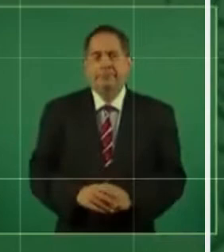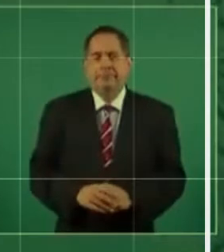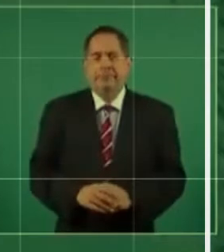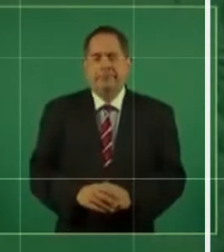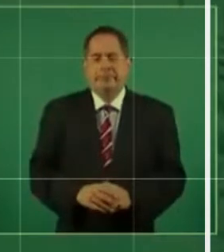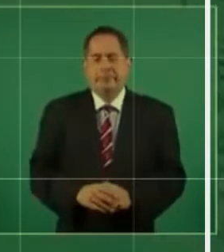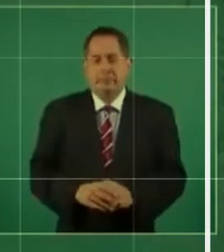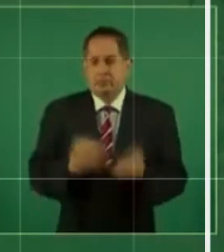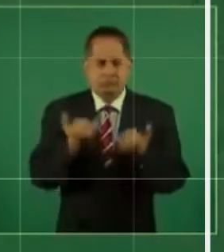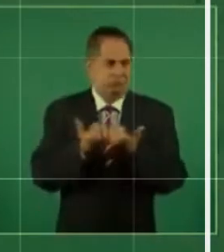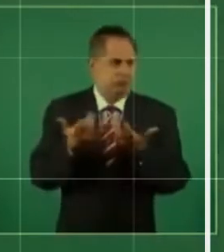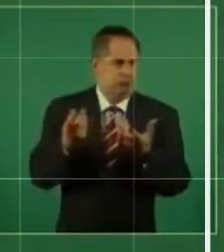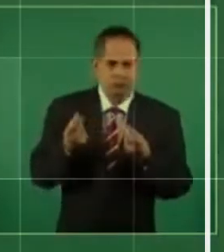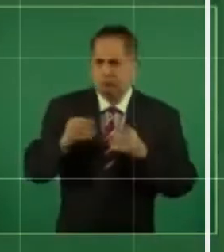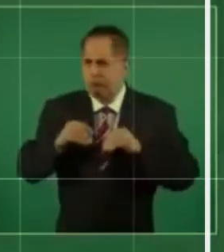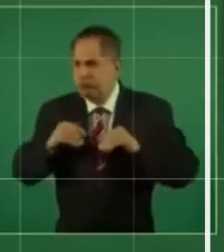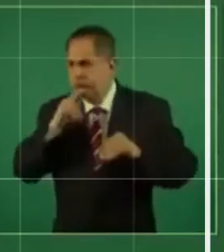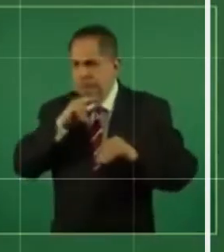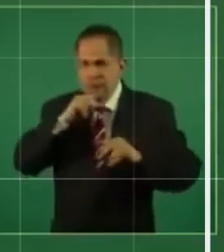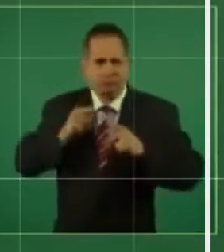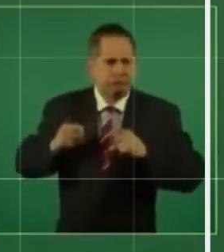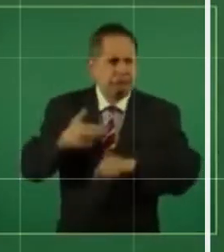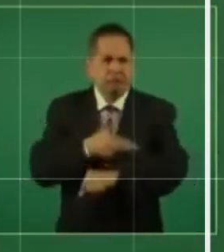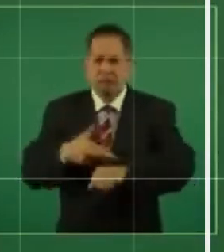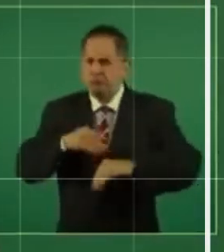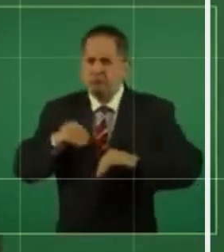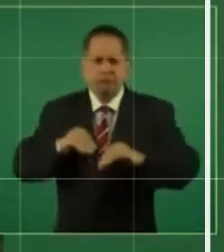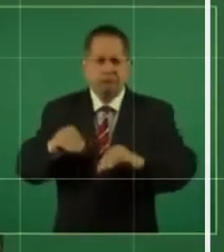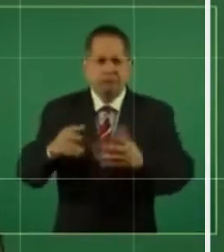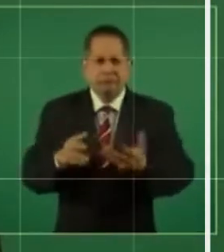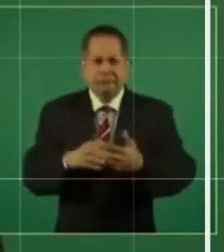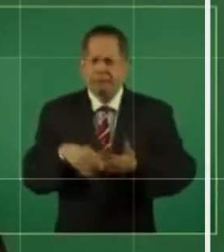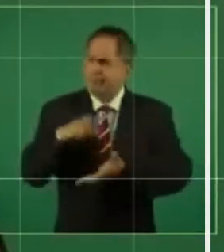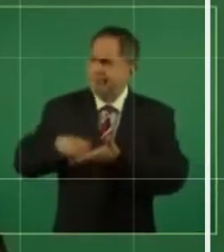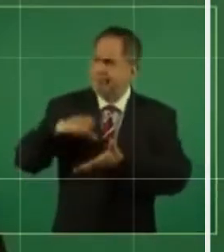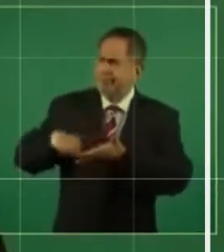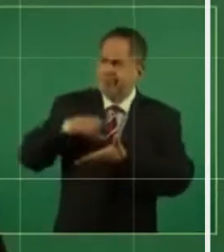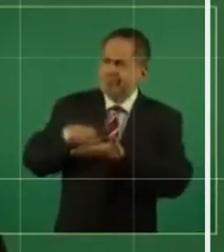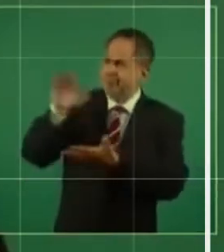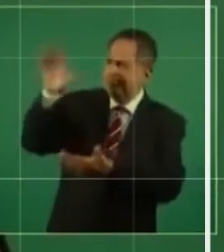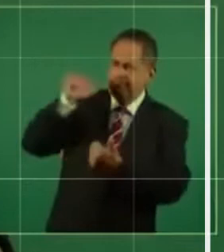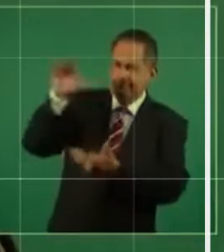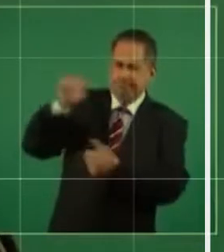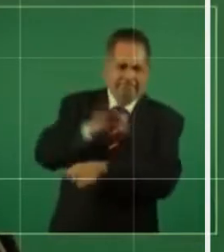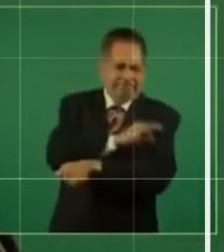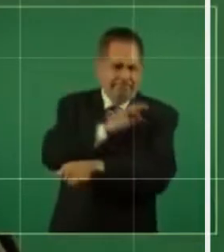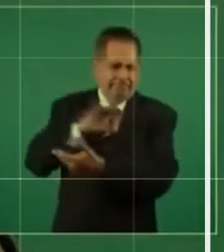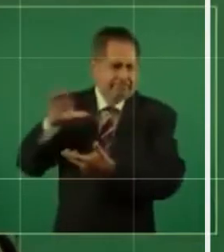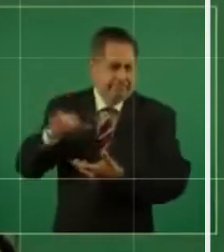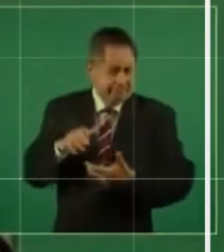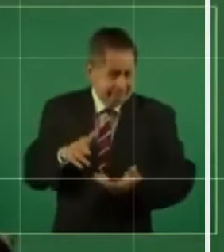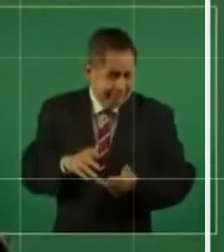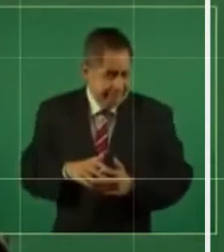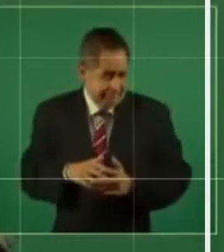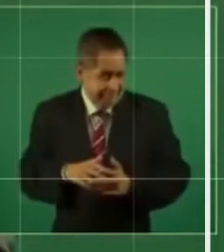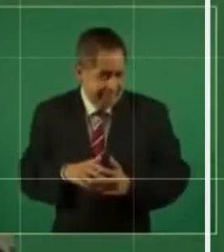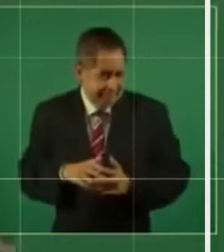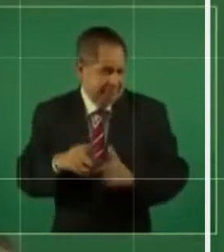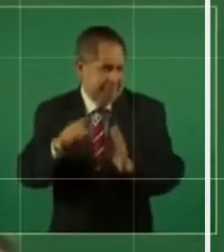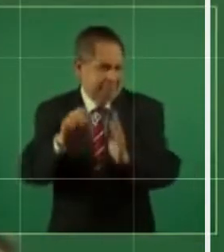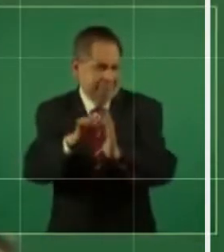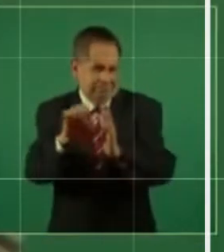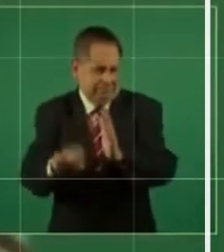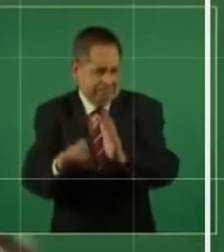si hubiese actuado pronto si hubiesen comprado las vacunas por poner un